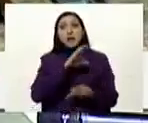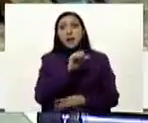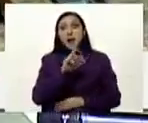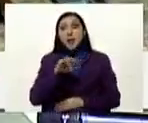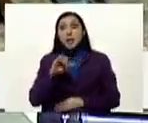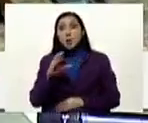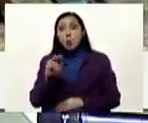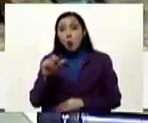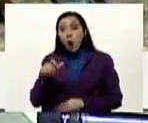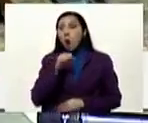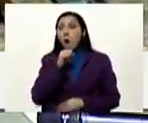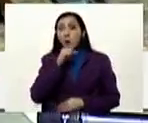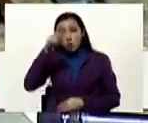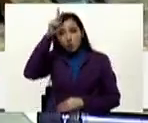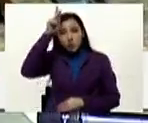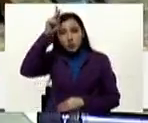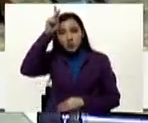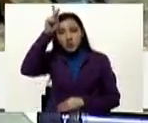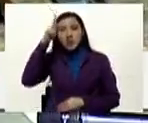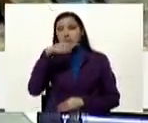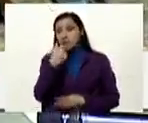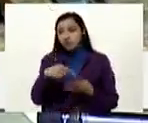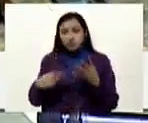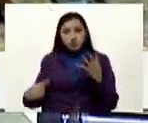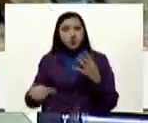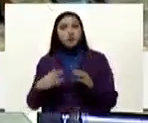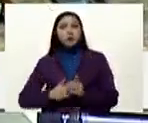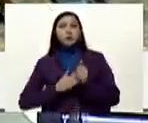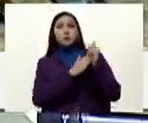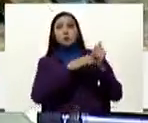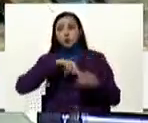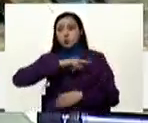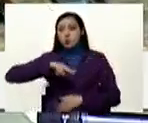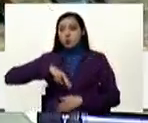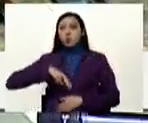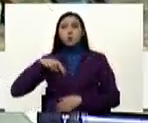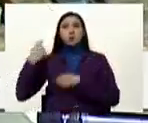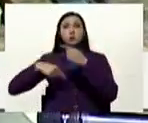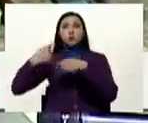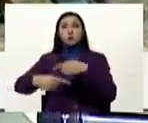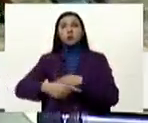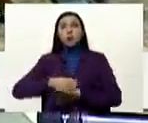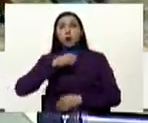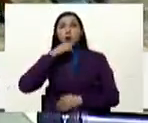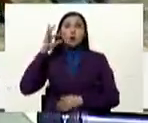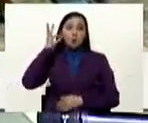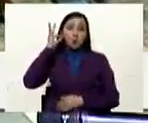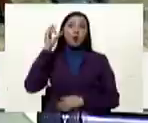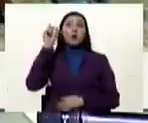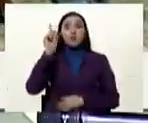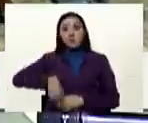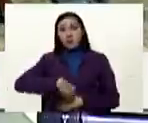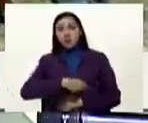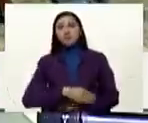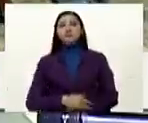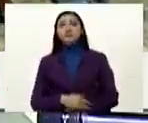los abuelos de nuestros abuelos, las abuelas de nuestras abuelas.